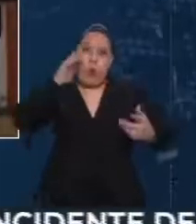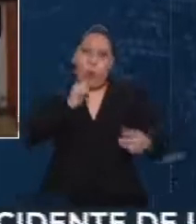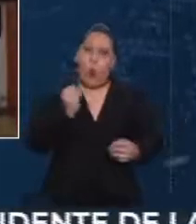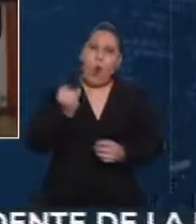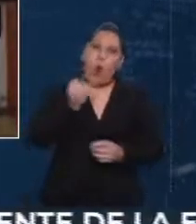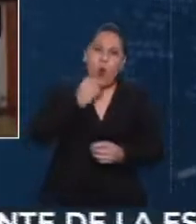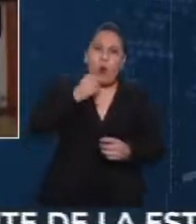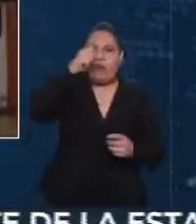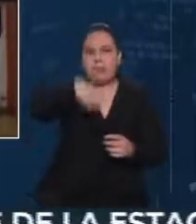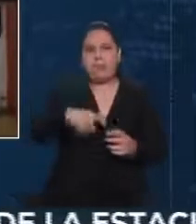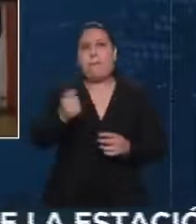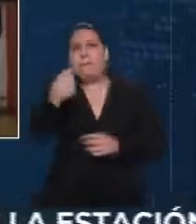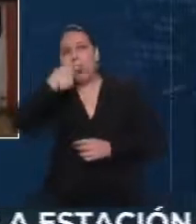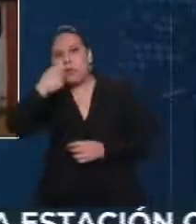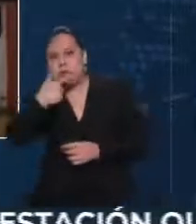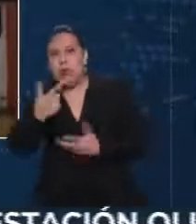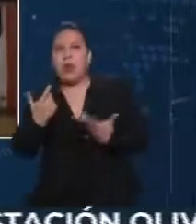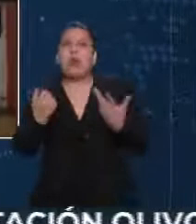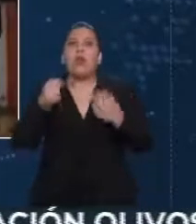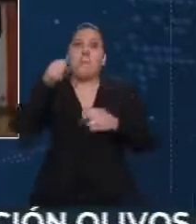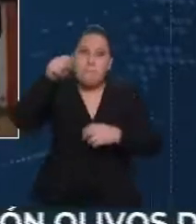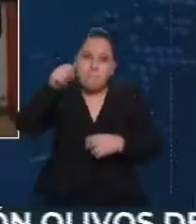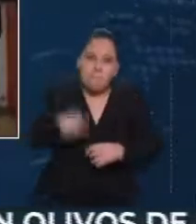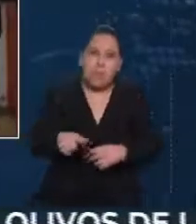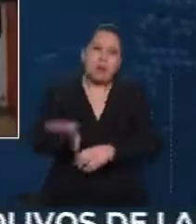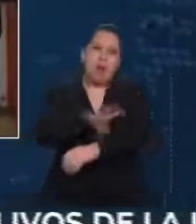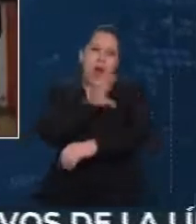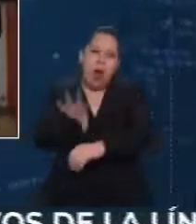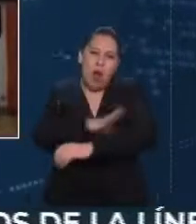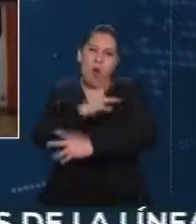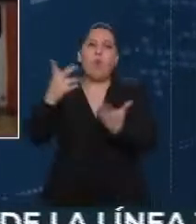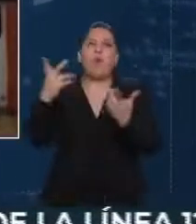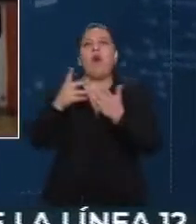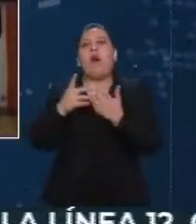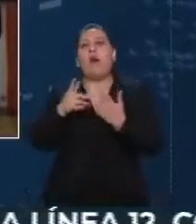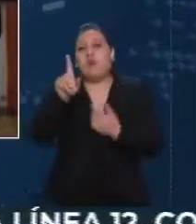en medicamentos, en servicios, que también es muy importante para un